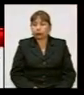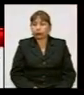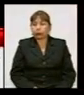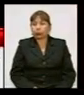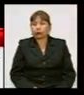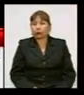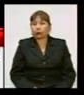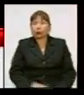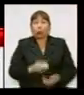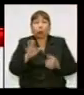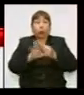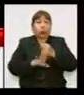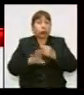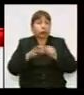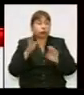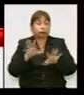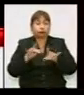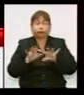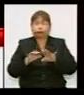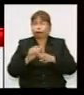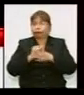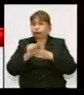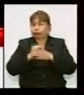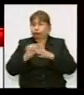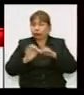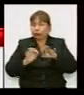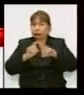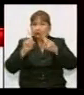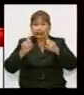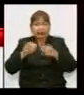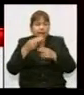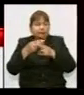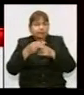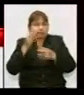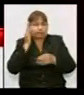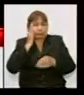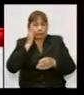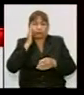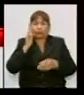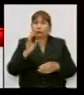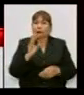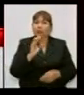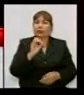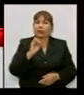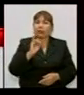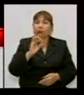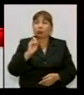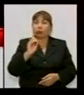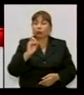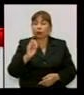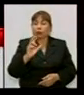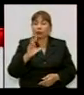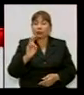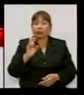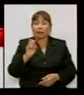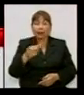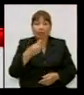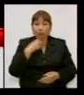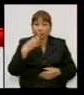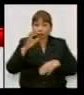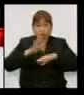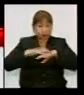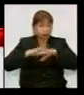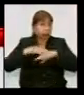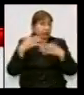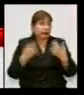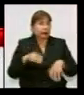¿No? Básicamente la seguridad digital son prácticas, requerimientos mínimos, ISO 27000, riesgos, amenazas que cualquier entidad que se considere